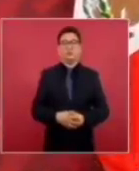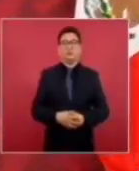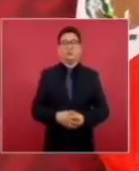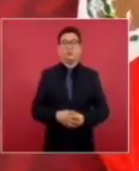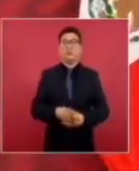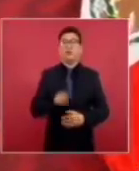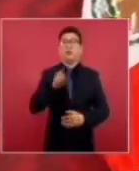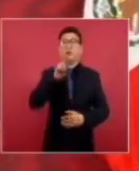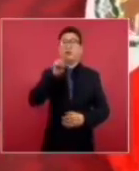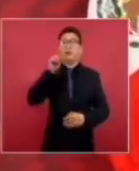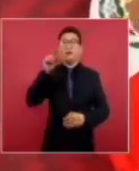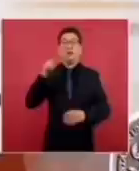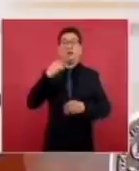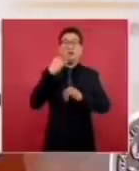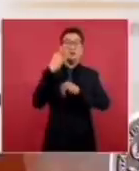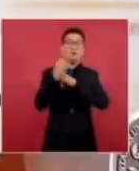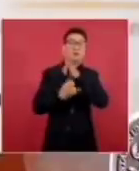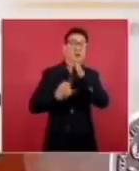internacional